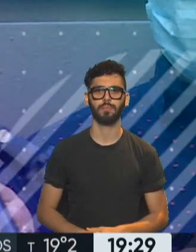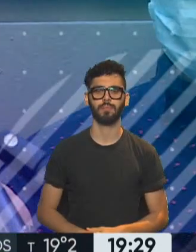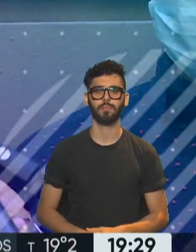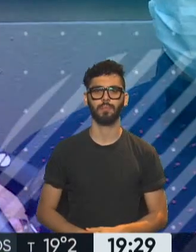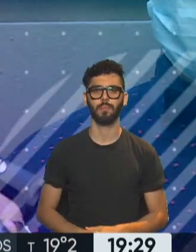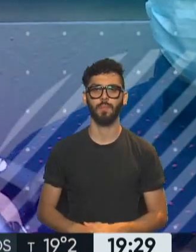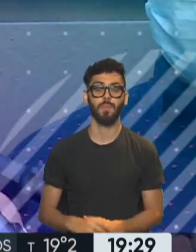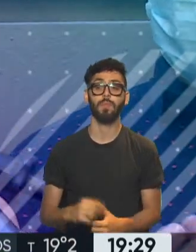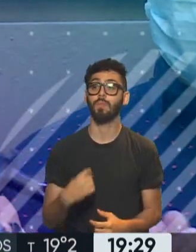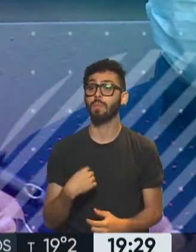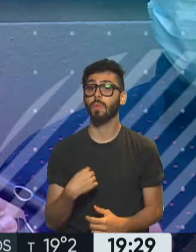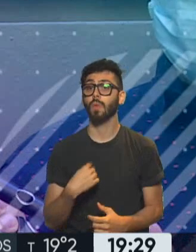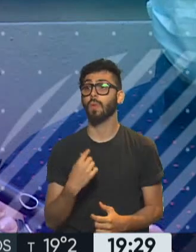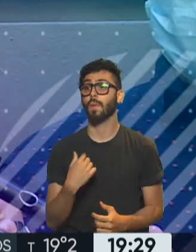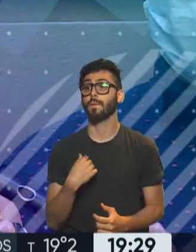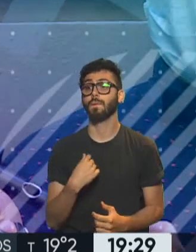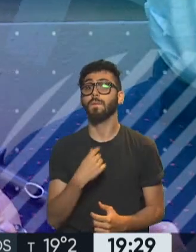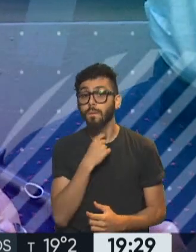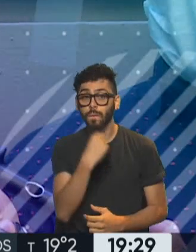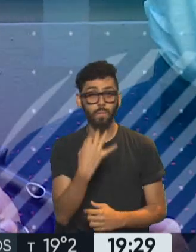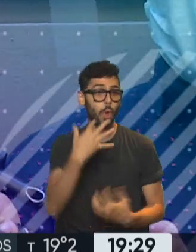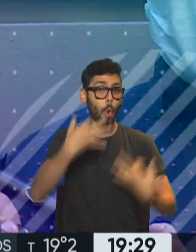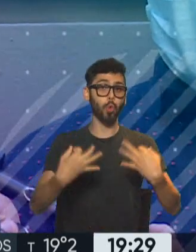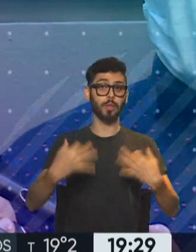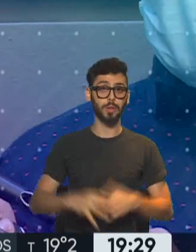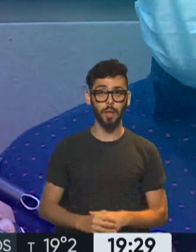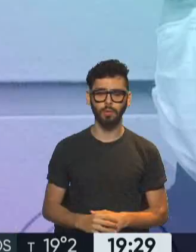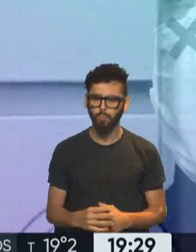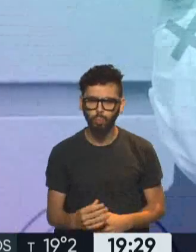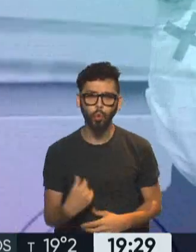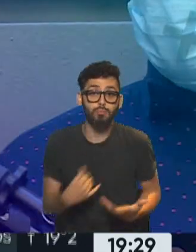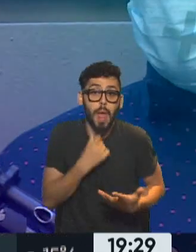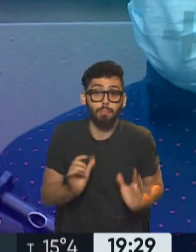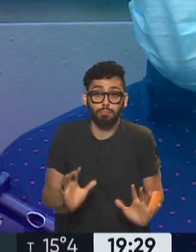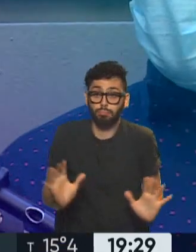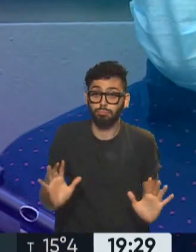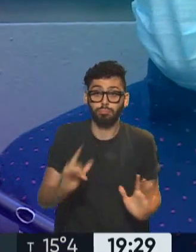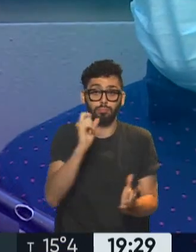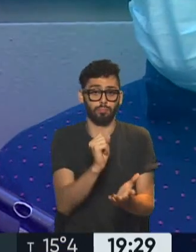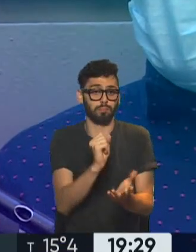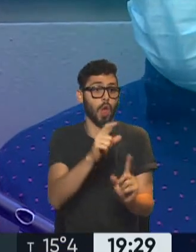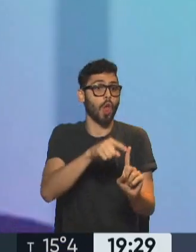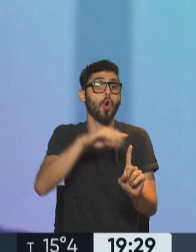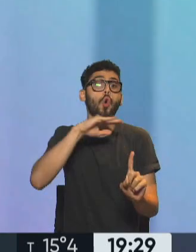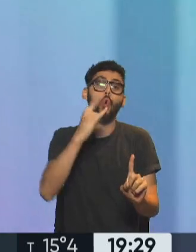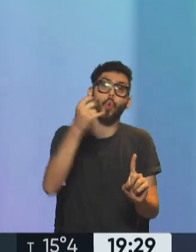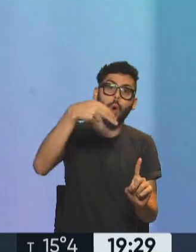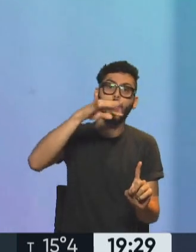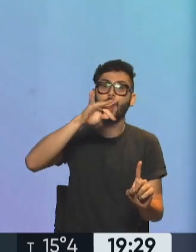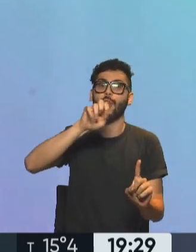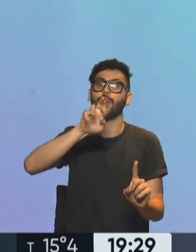Lo que esperamos es que se haga justicia, ¿no es cierto? Lo que esperamos es eso, efectivamente una condena para Juan D'Artés por el delito que